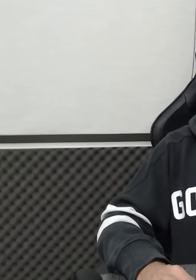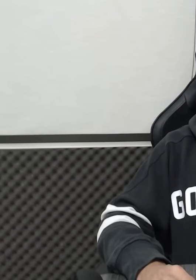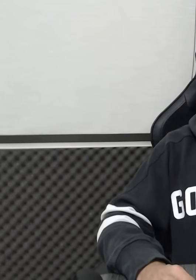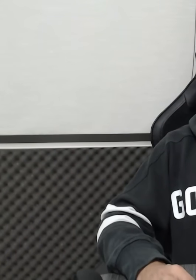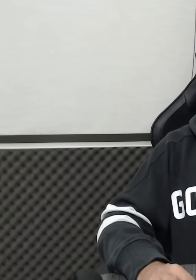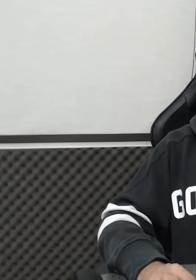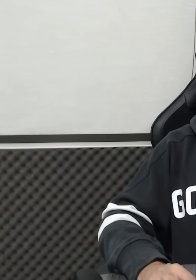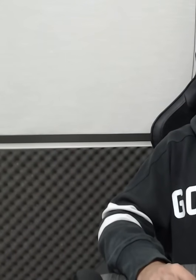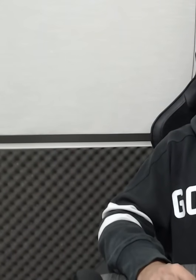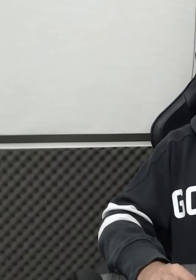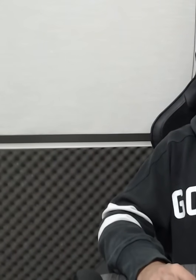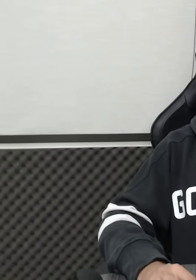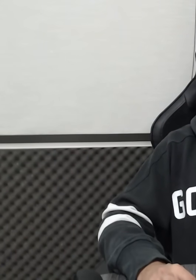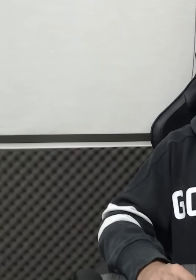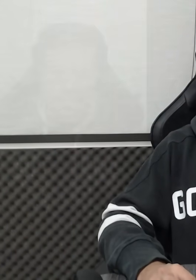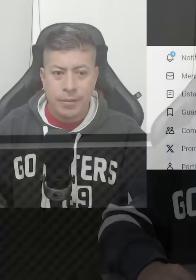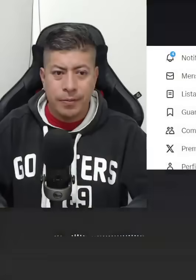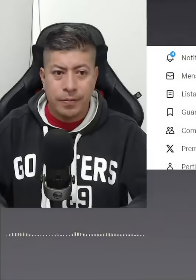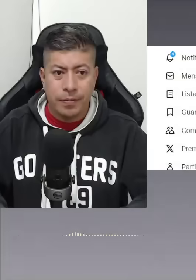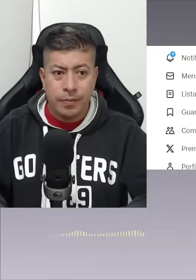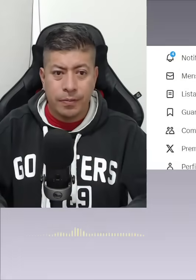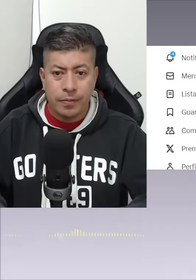eh Gustavo